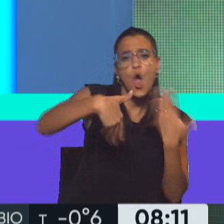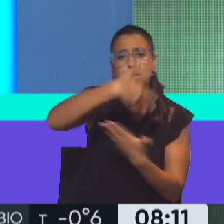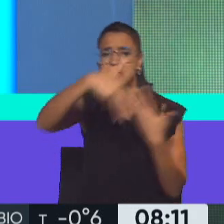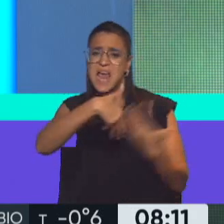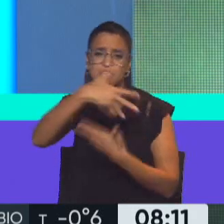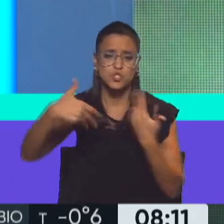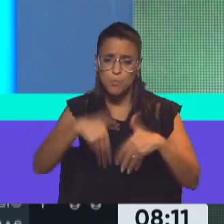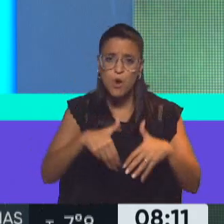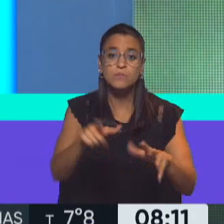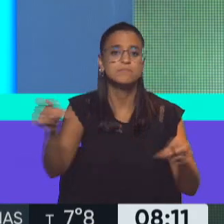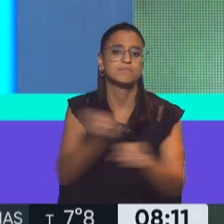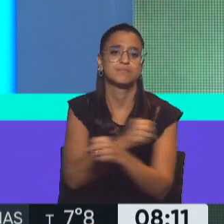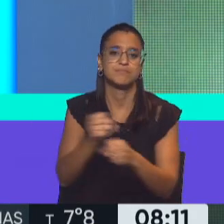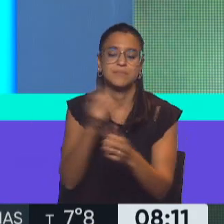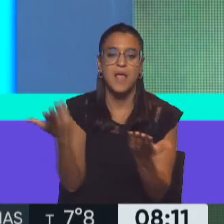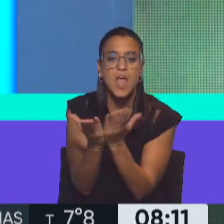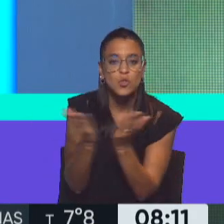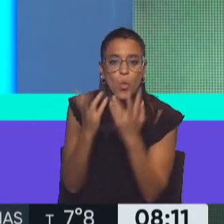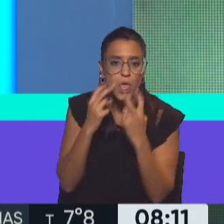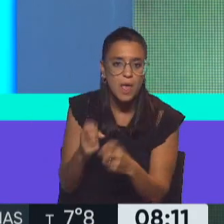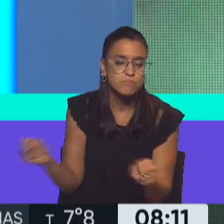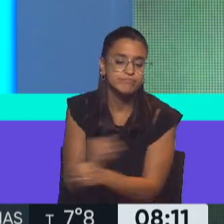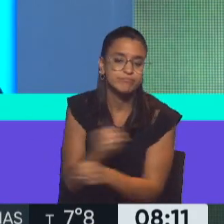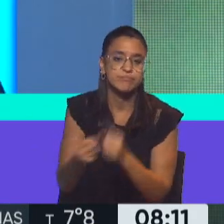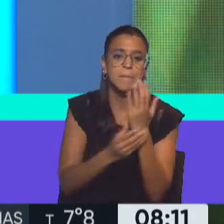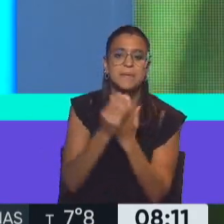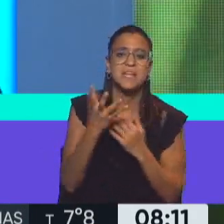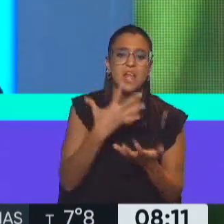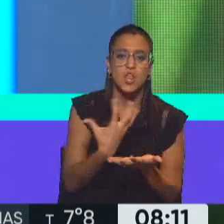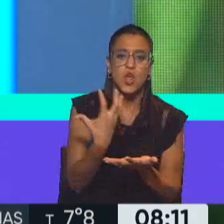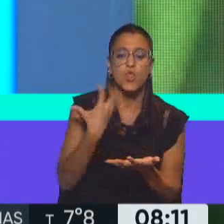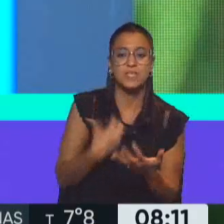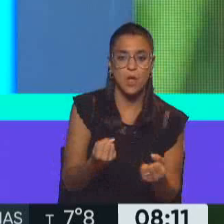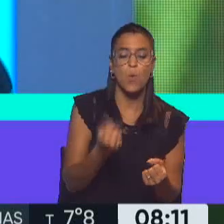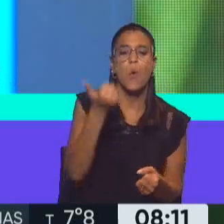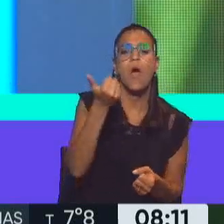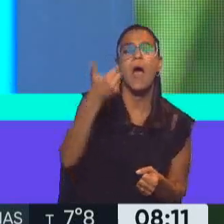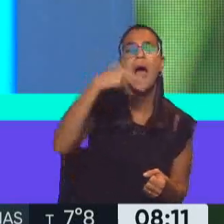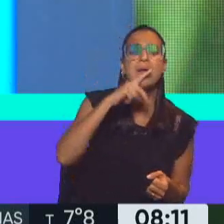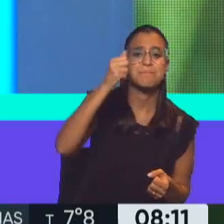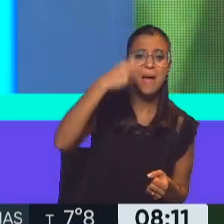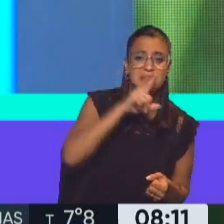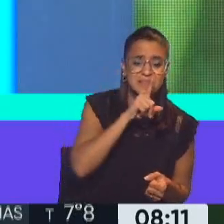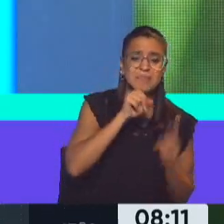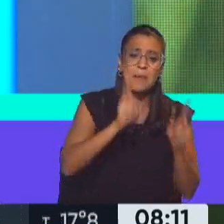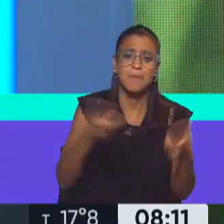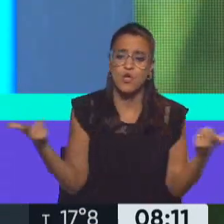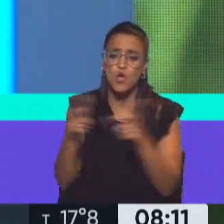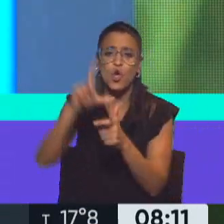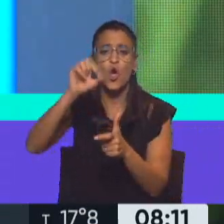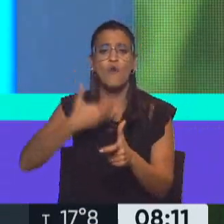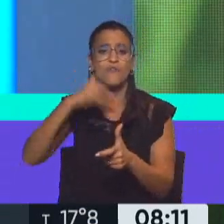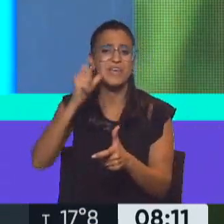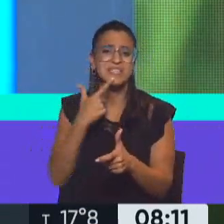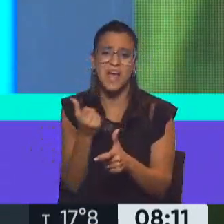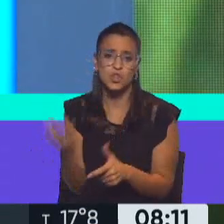me toque, está avalada por los estudios, está avalado por el Ministerio de Salud, por ANMAT y por el COFESA, que es la reunión de todos los ministros. Por lo